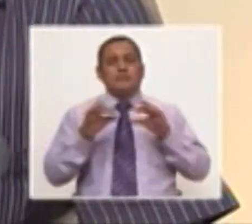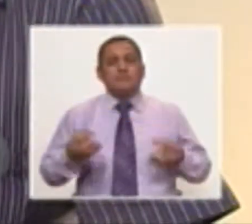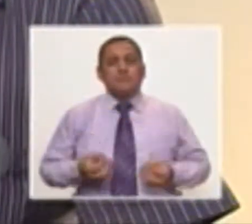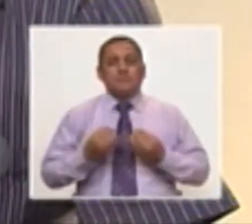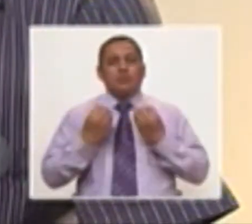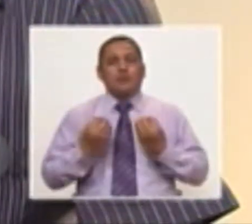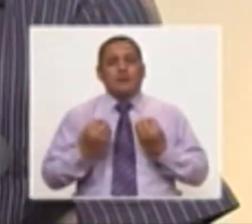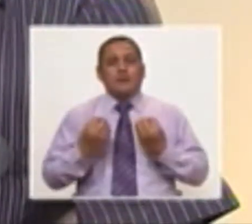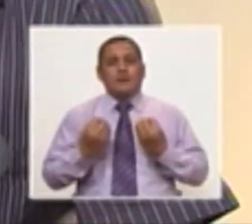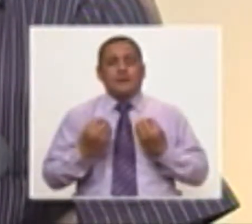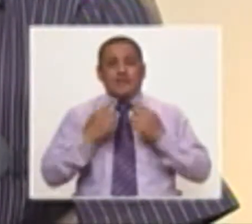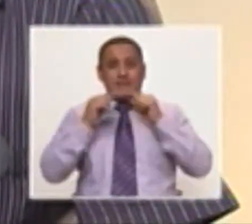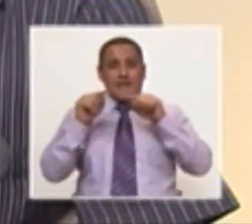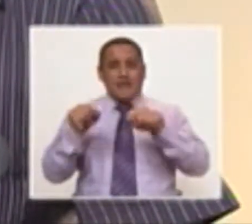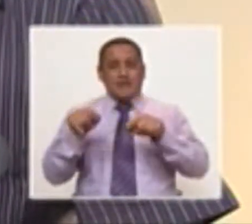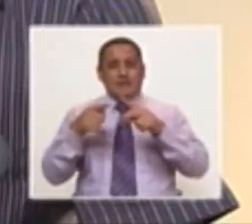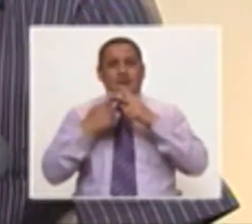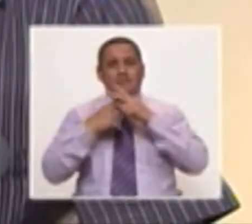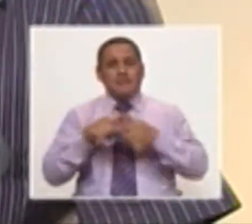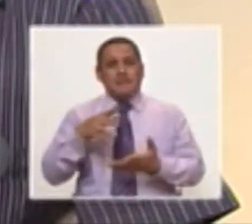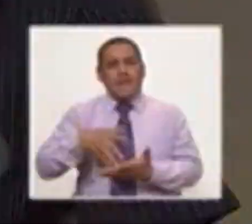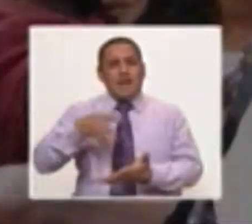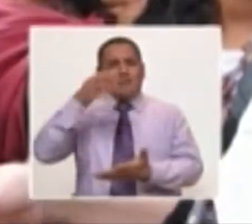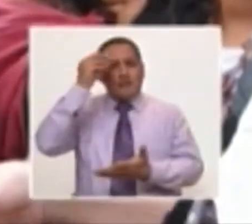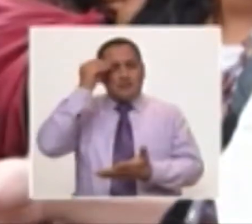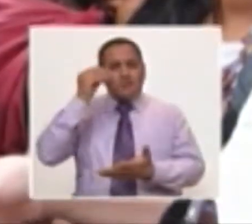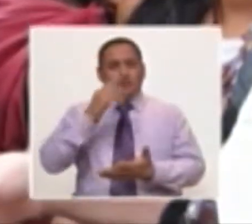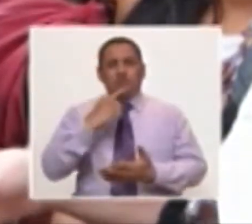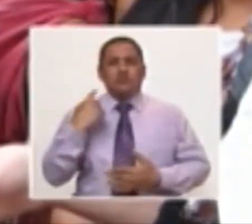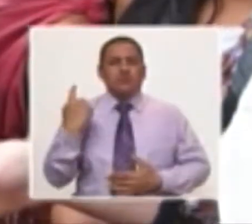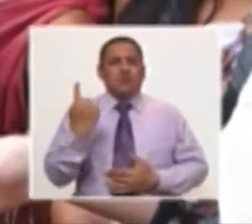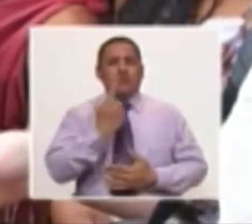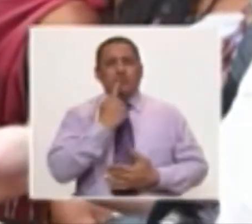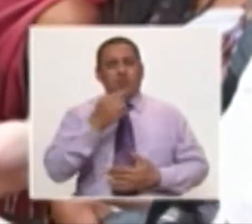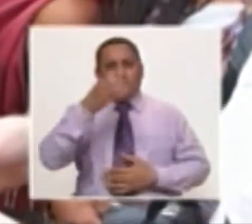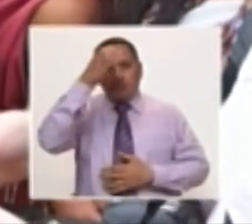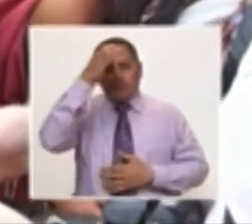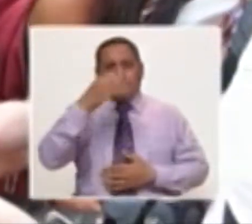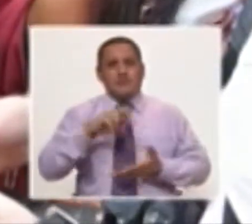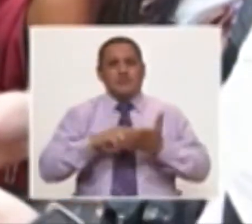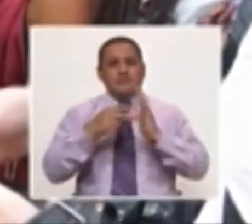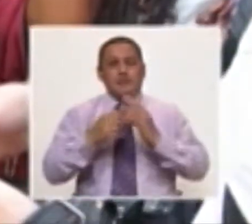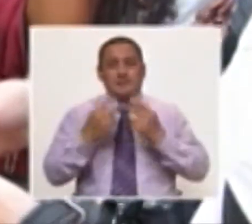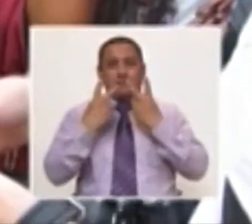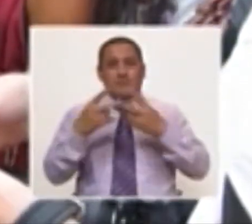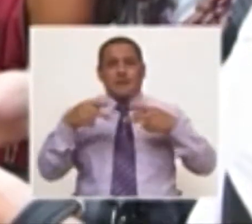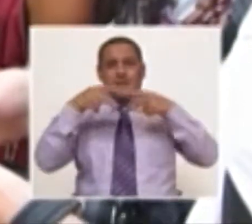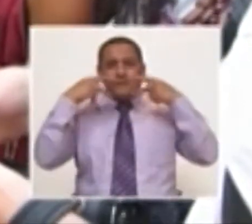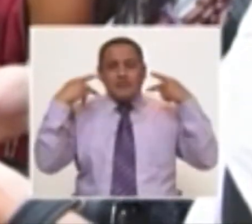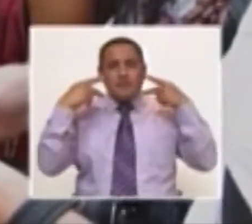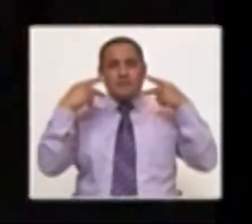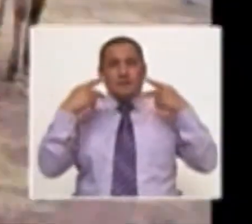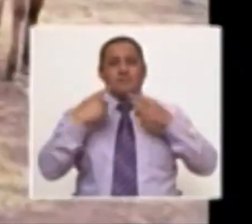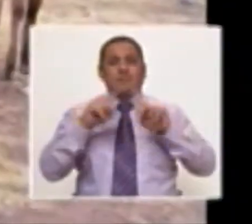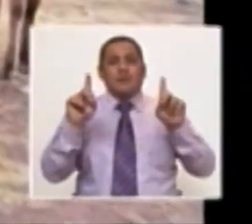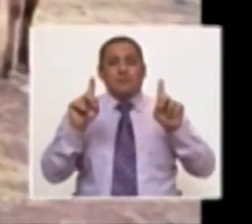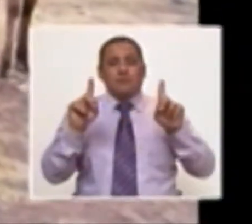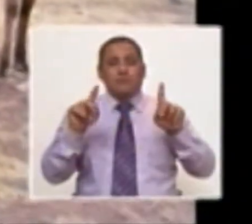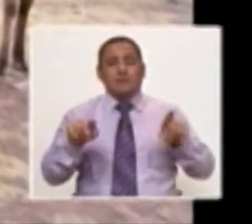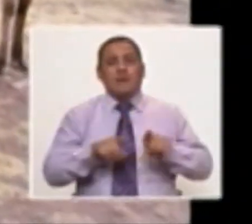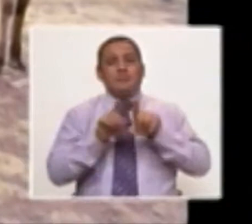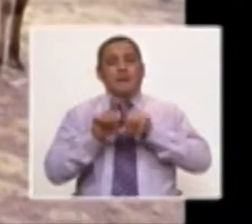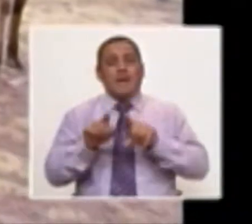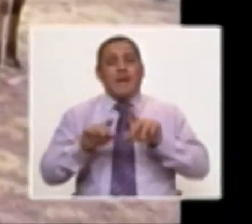importantes porque de ahí aprendemos todos los conocimientos que existen en la Amazonía. Sin